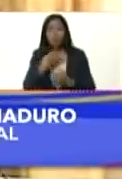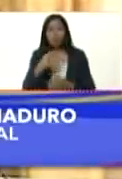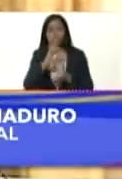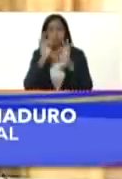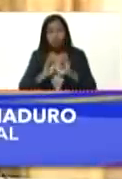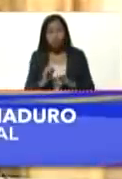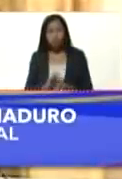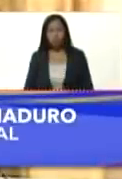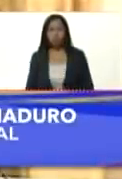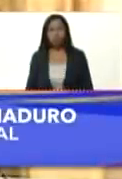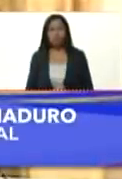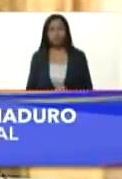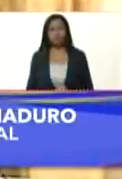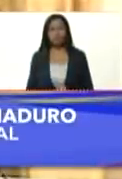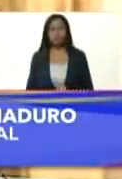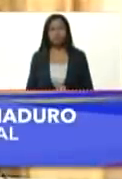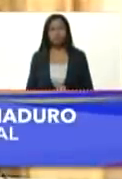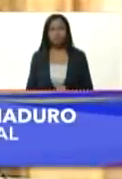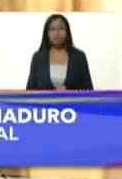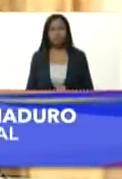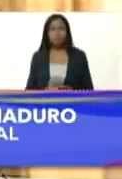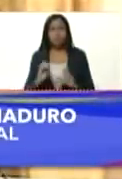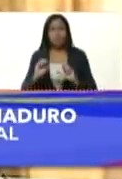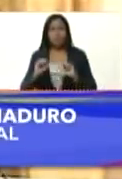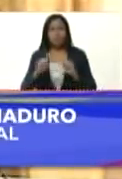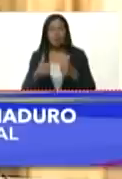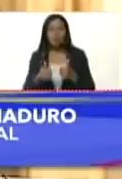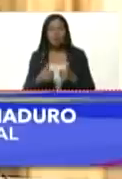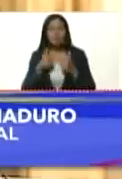con la inevitable, la ineludible